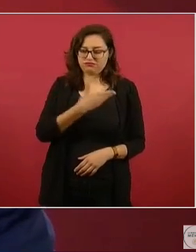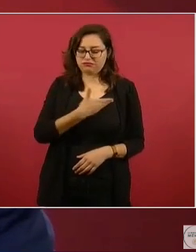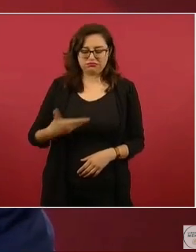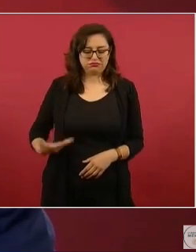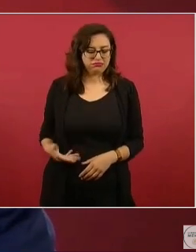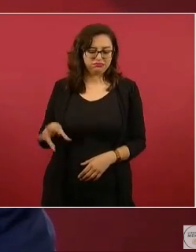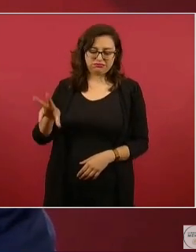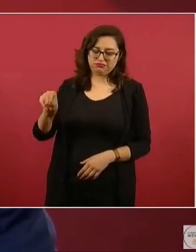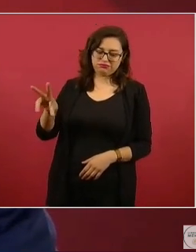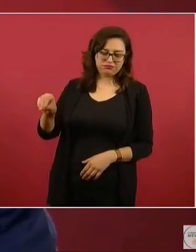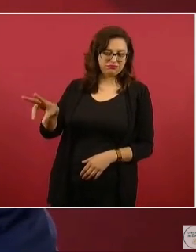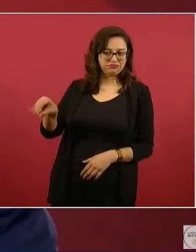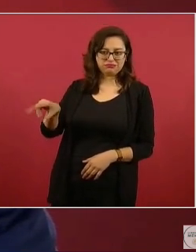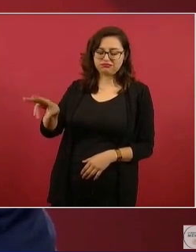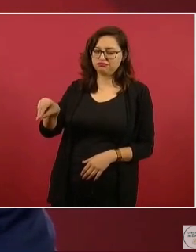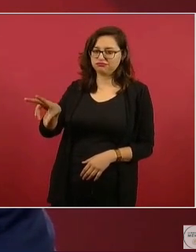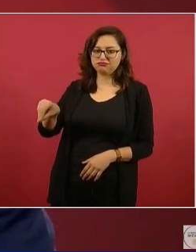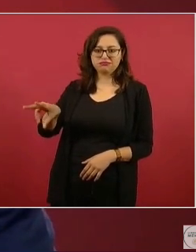Cuando